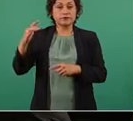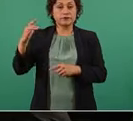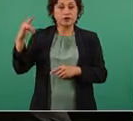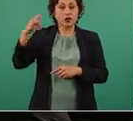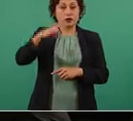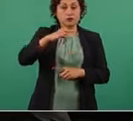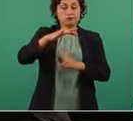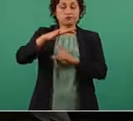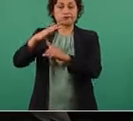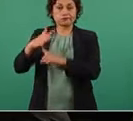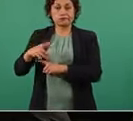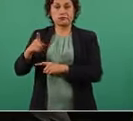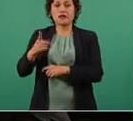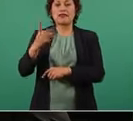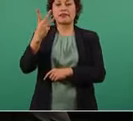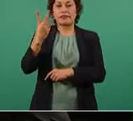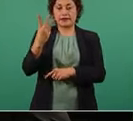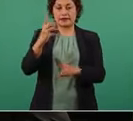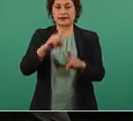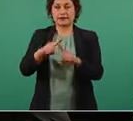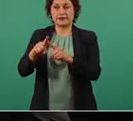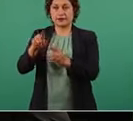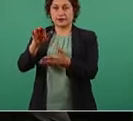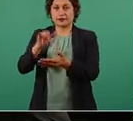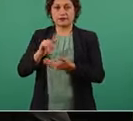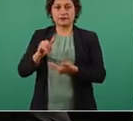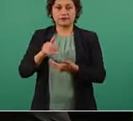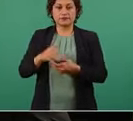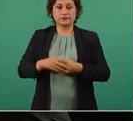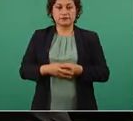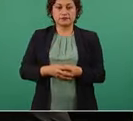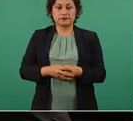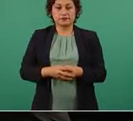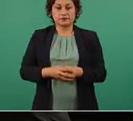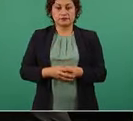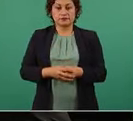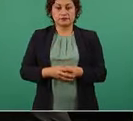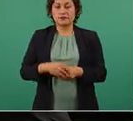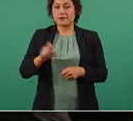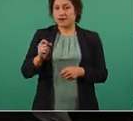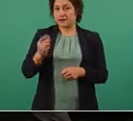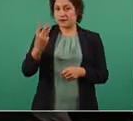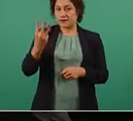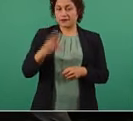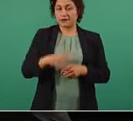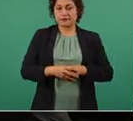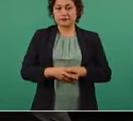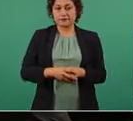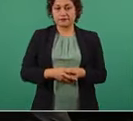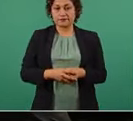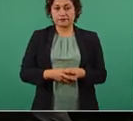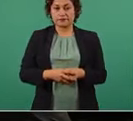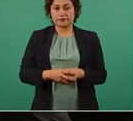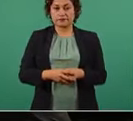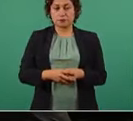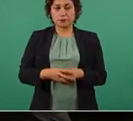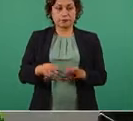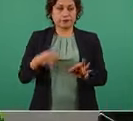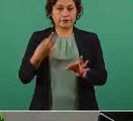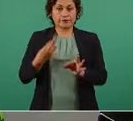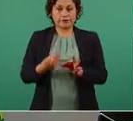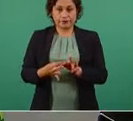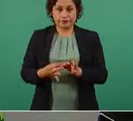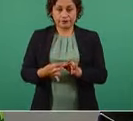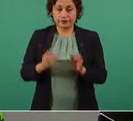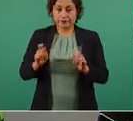en el periodo, en el año 23 aeronaves. Creo que es todo. Le cedo